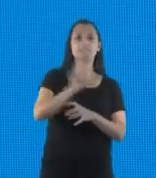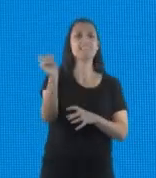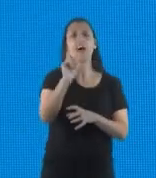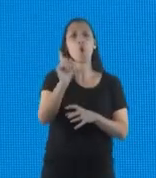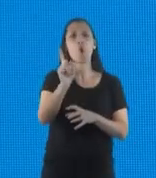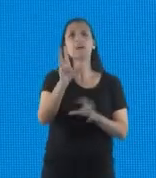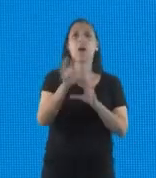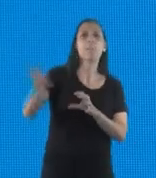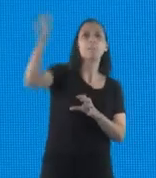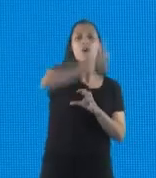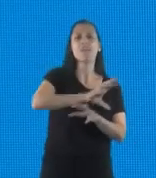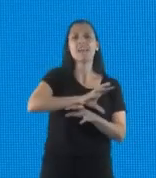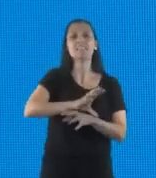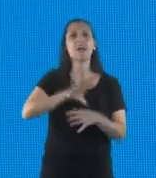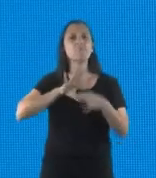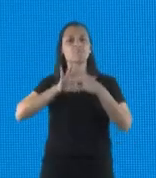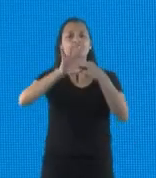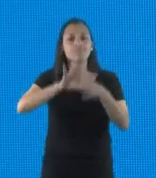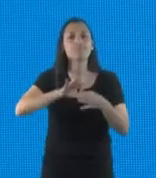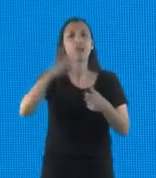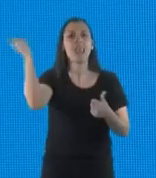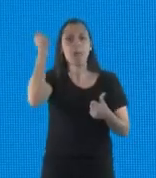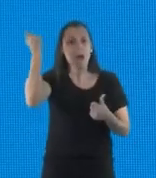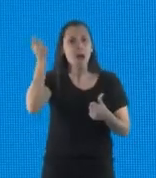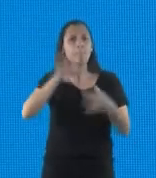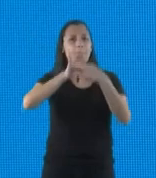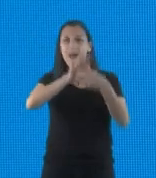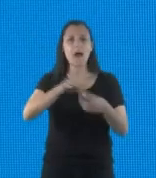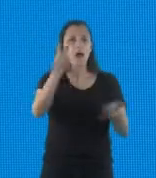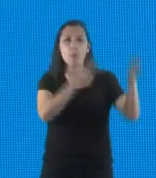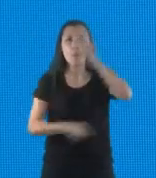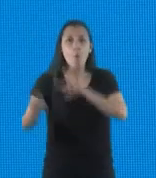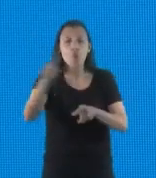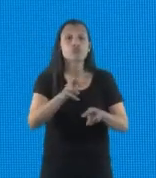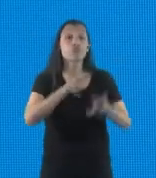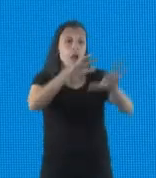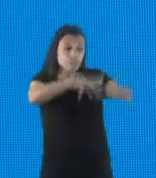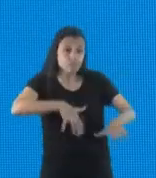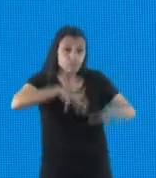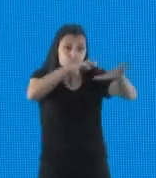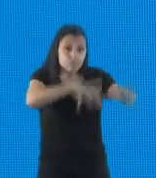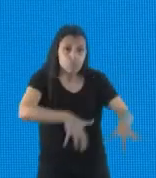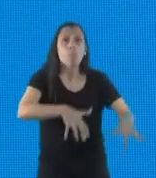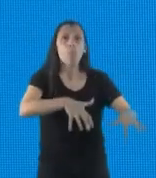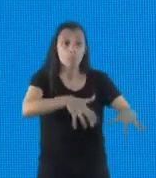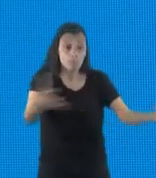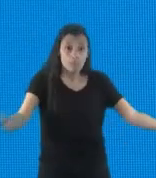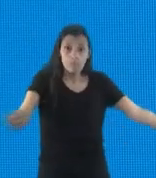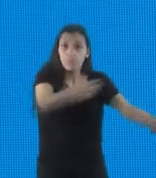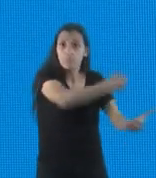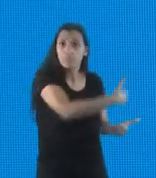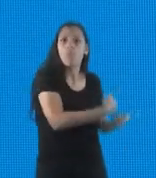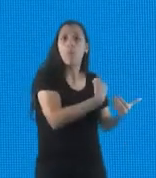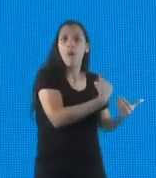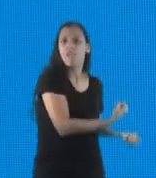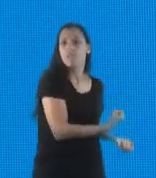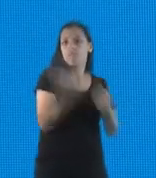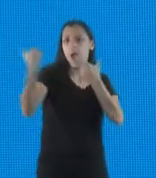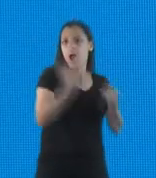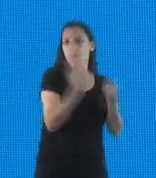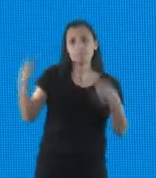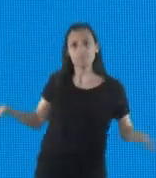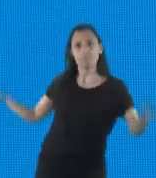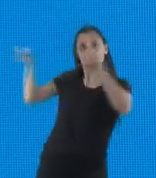núcleo húmedo pampeano a pensar en cultivos intensivos que se puedan exportar, porque la salida